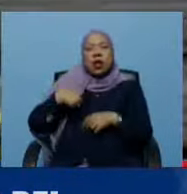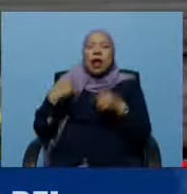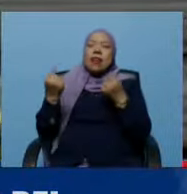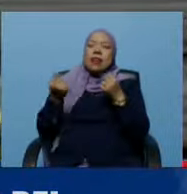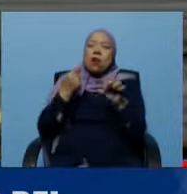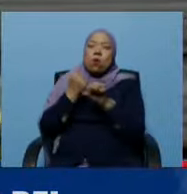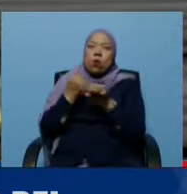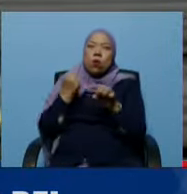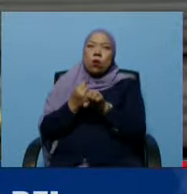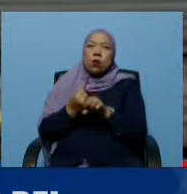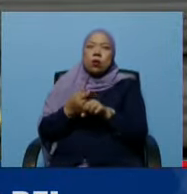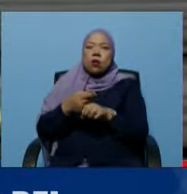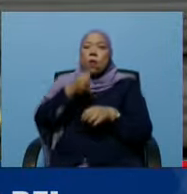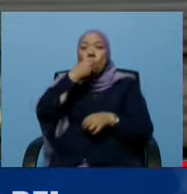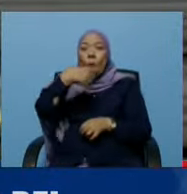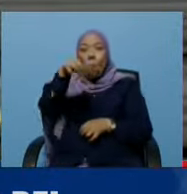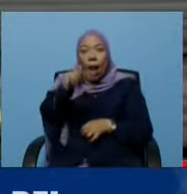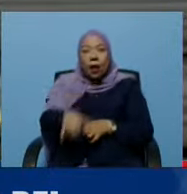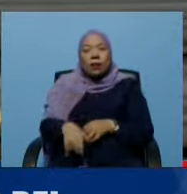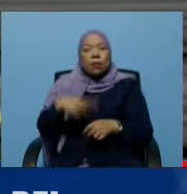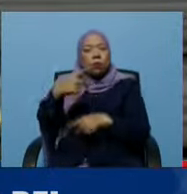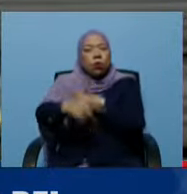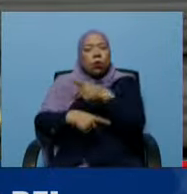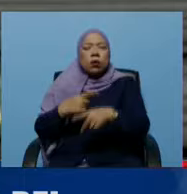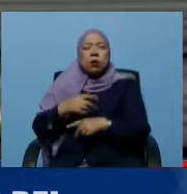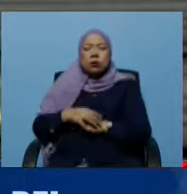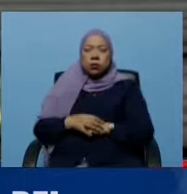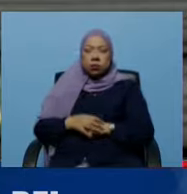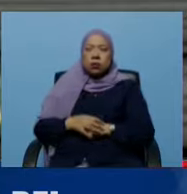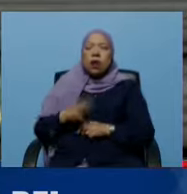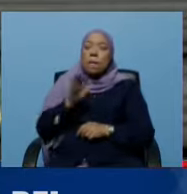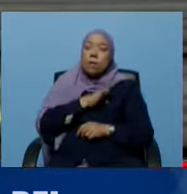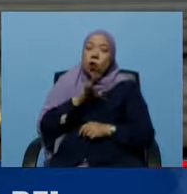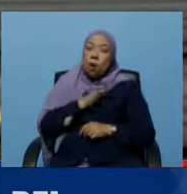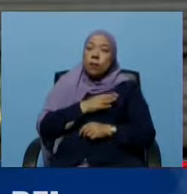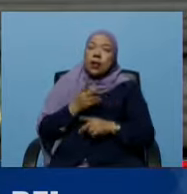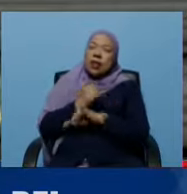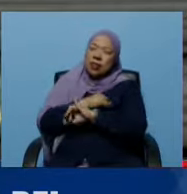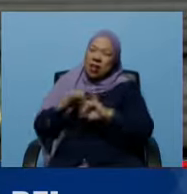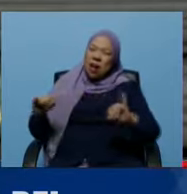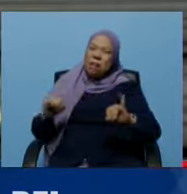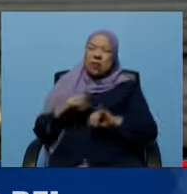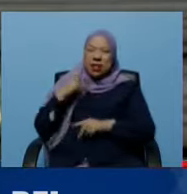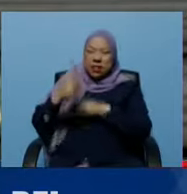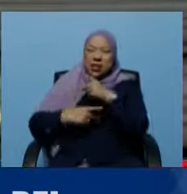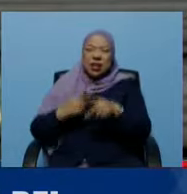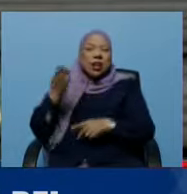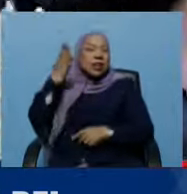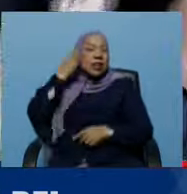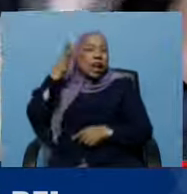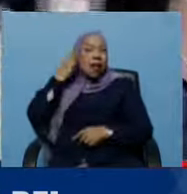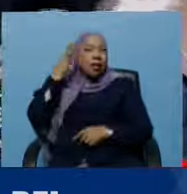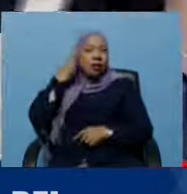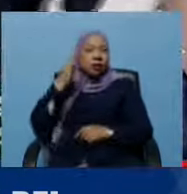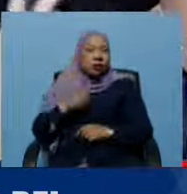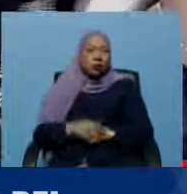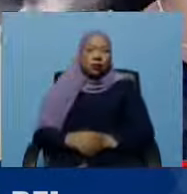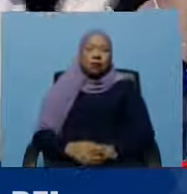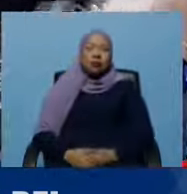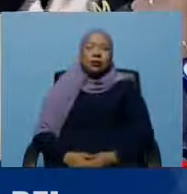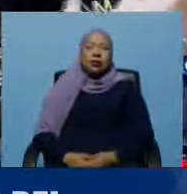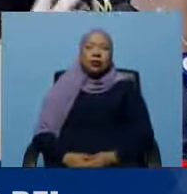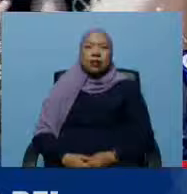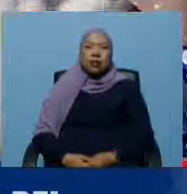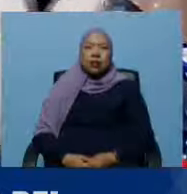economía robusta, productiva, propia, independiente, sana. Una